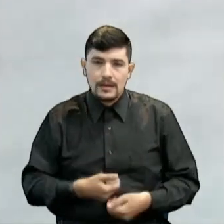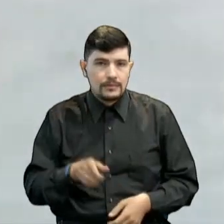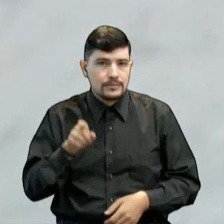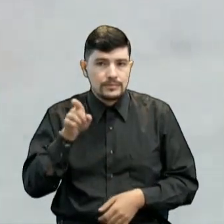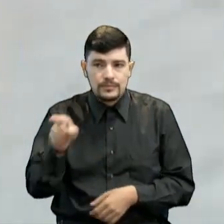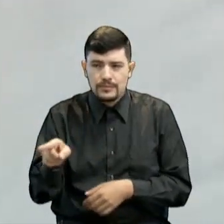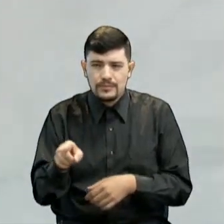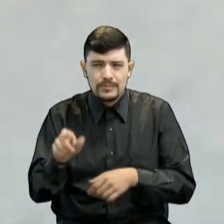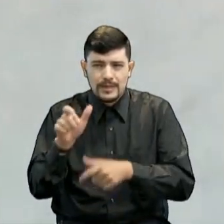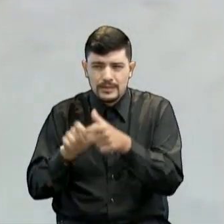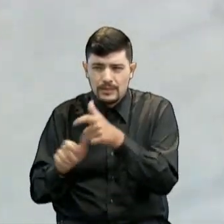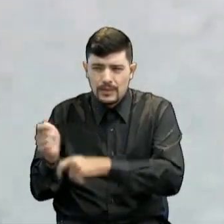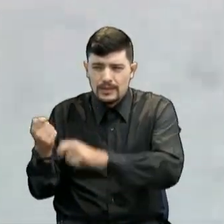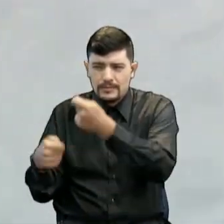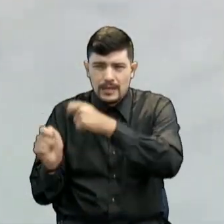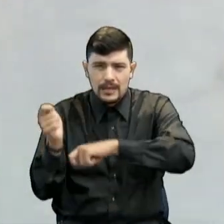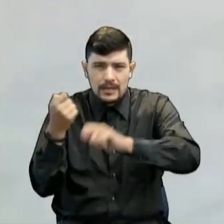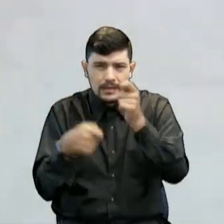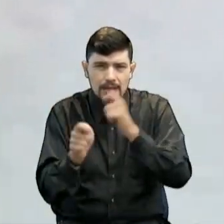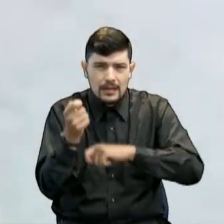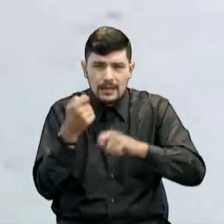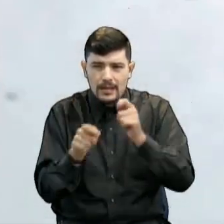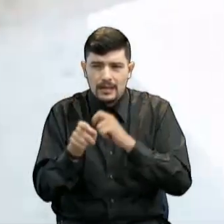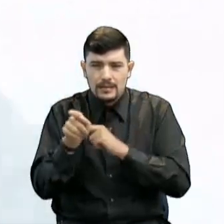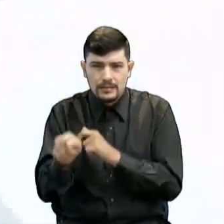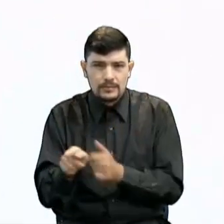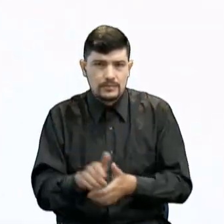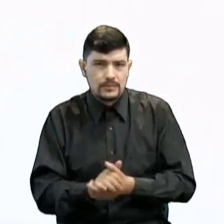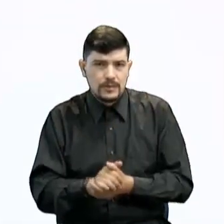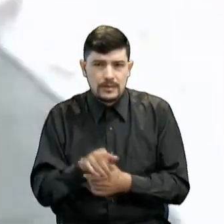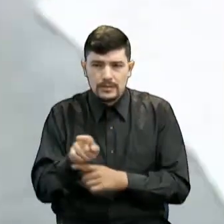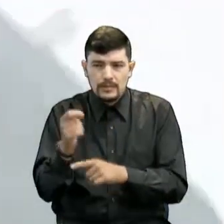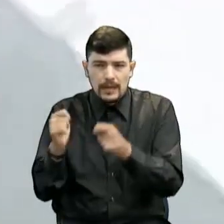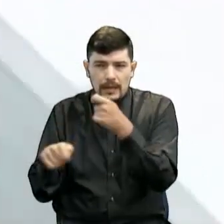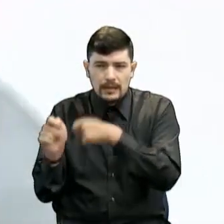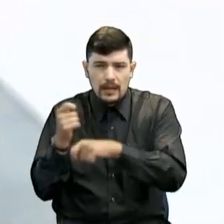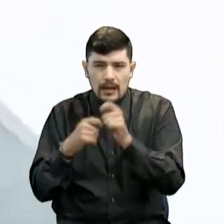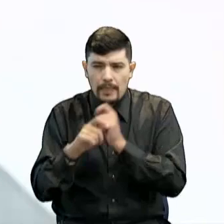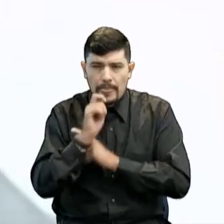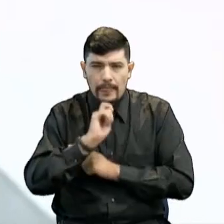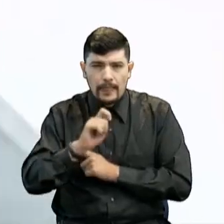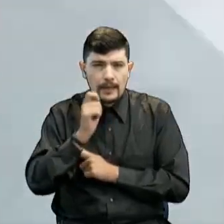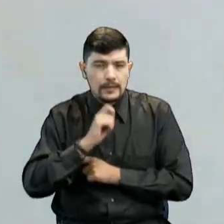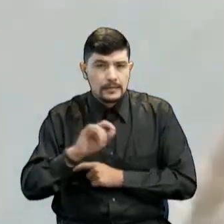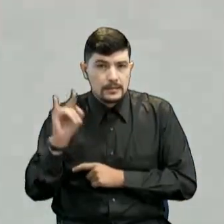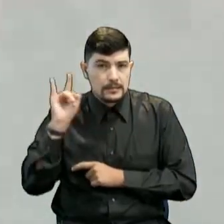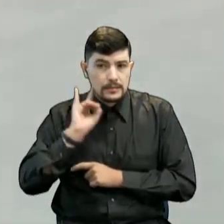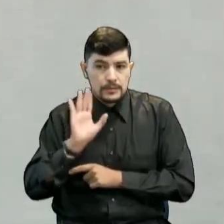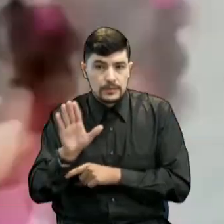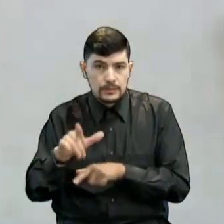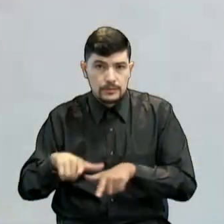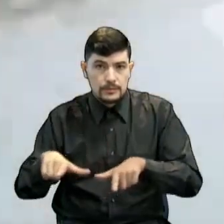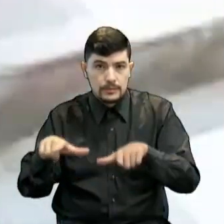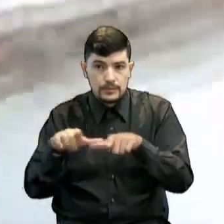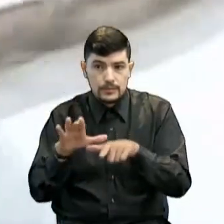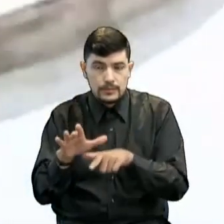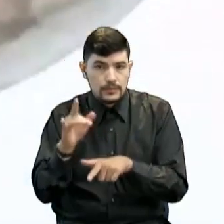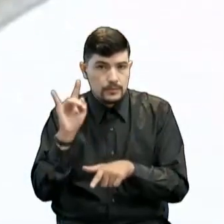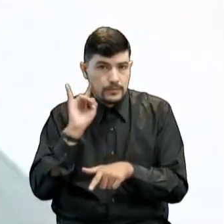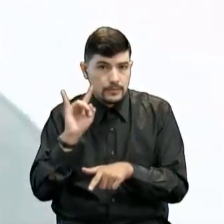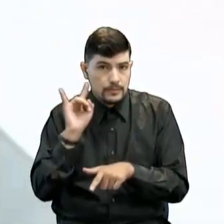fuerte los vendedores de Mr. Happy Helados y Helados Previno, como se puede ver en este